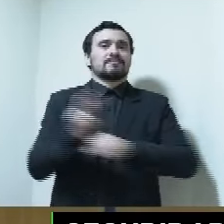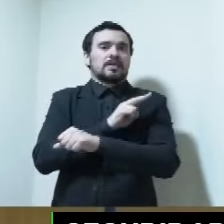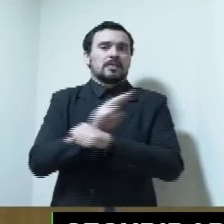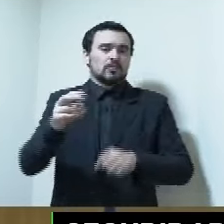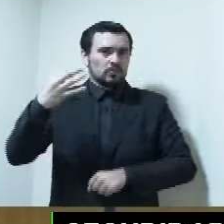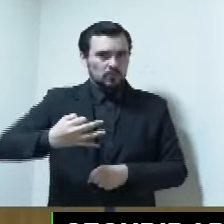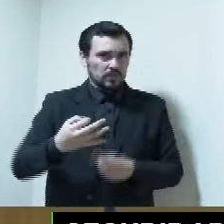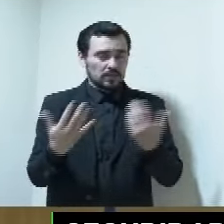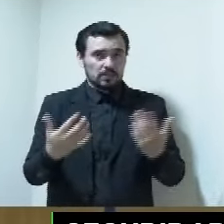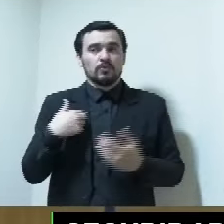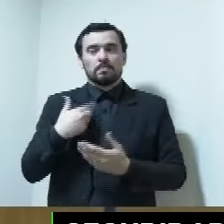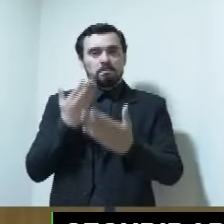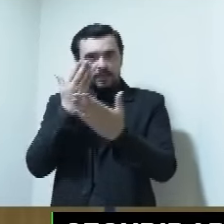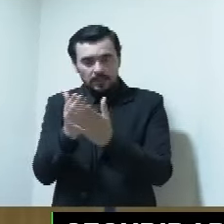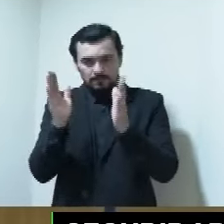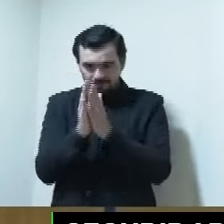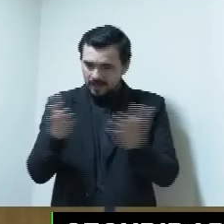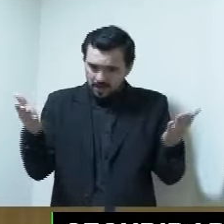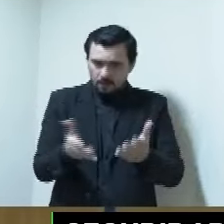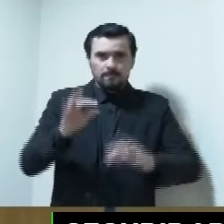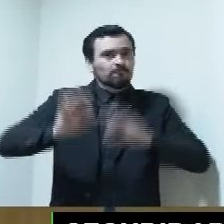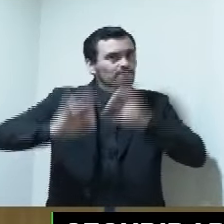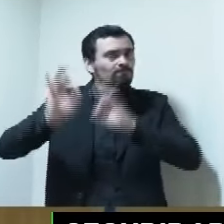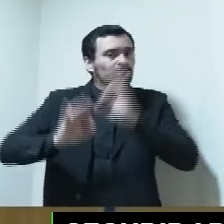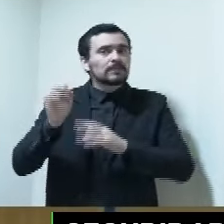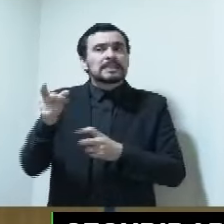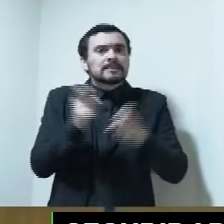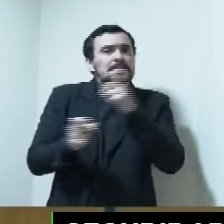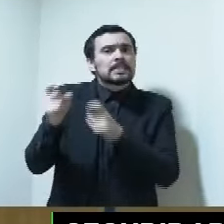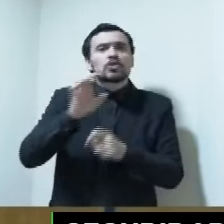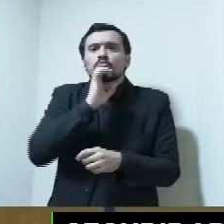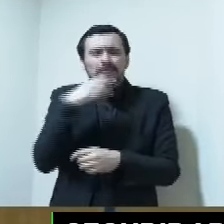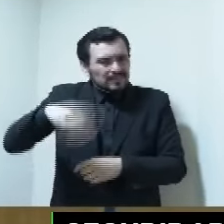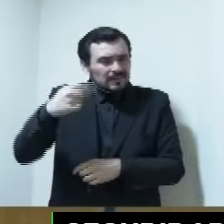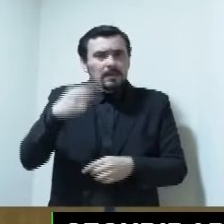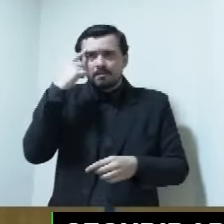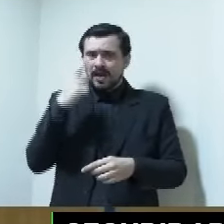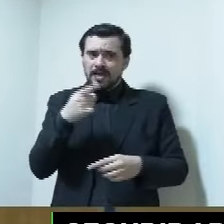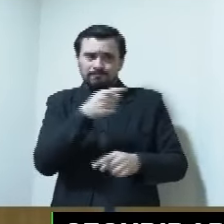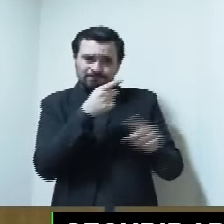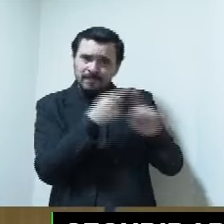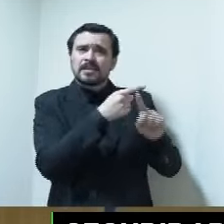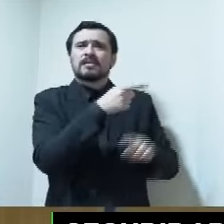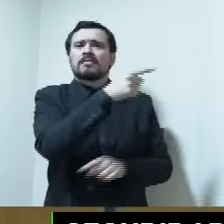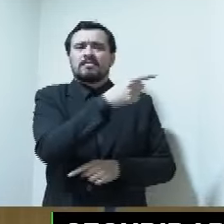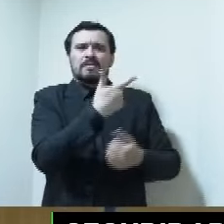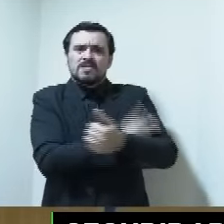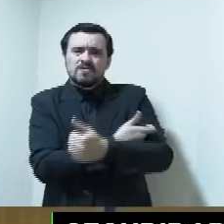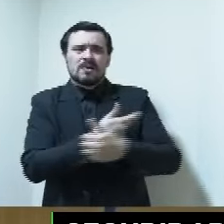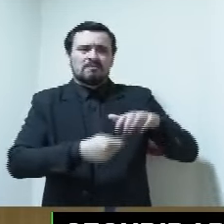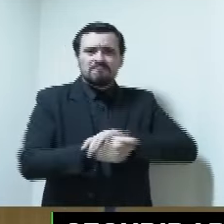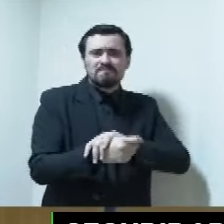Pedí que se diseñaran, en forma inmediata, estrategias vigorosas y rápidas contra el crimen organizado, el cibercrimen,